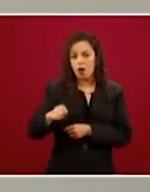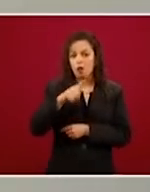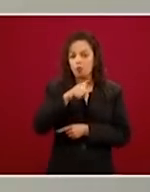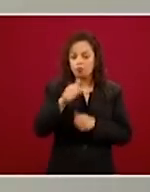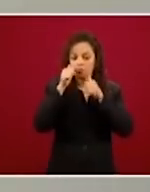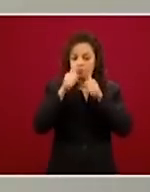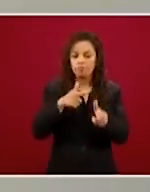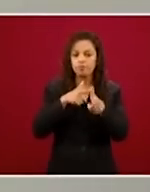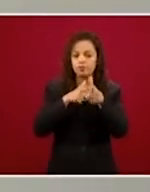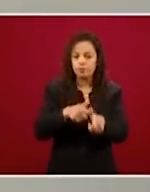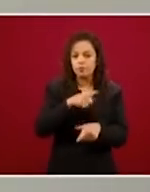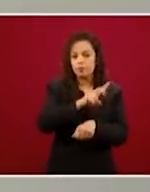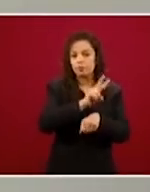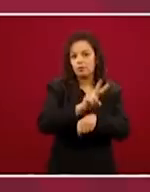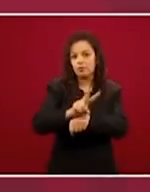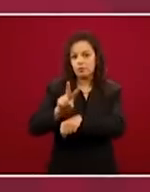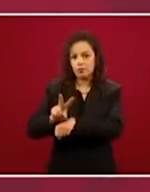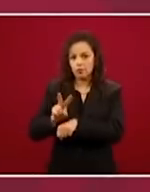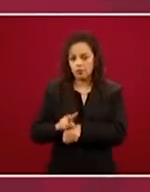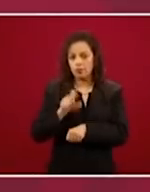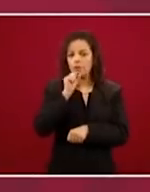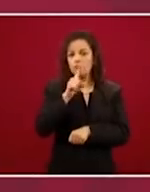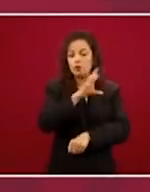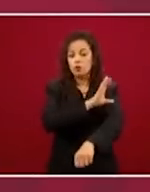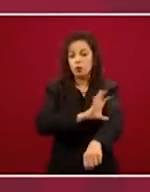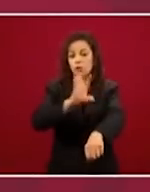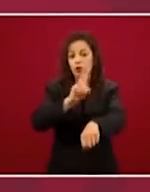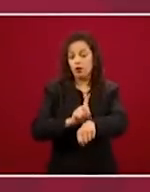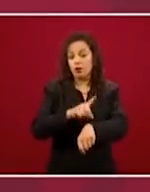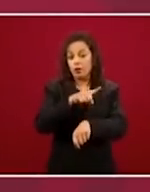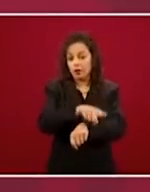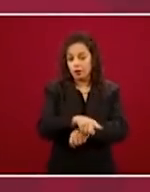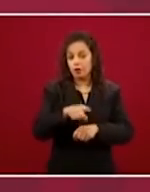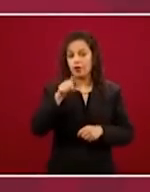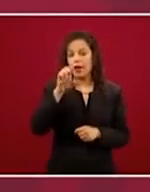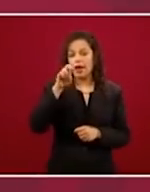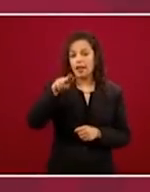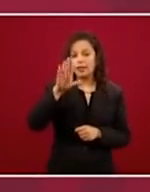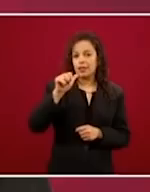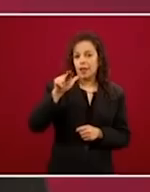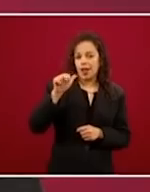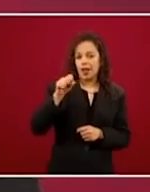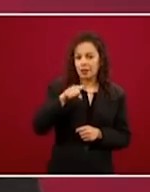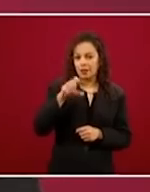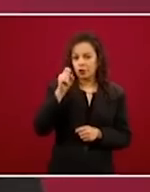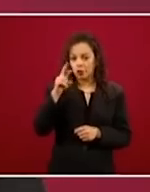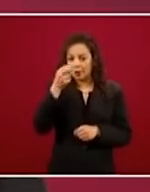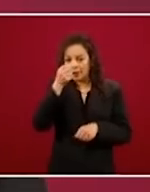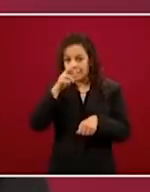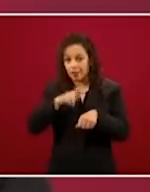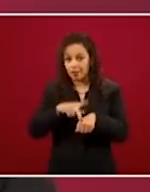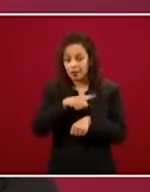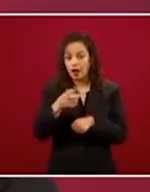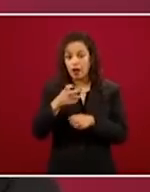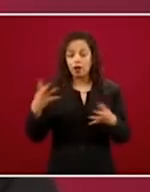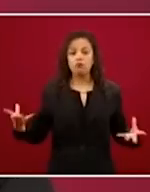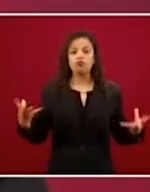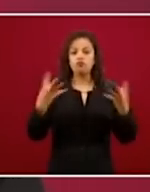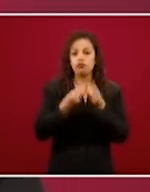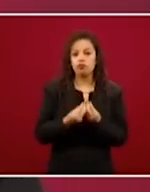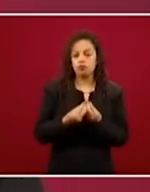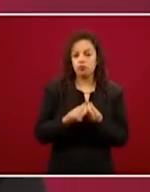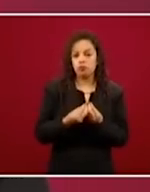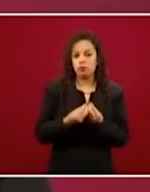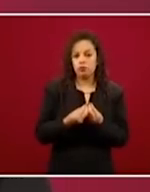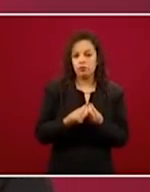estamos en coordinación con el subsecretario alejandro encinas precisamente para revisar la respuesta a la comisión interamericana y continuar